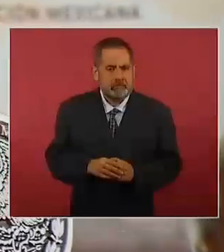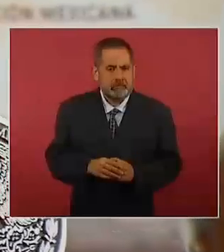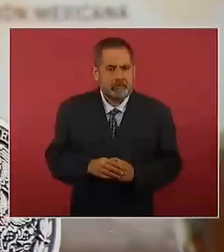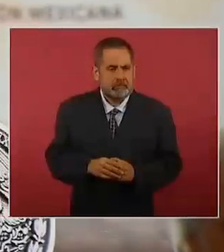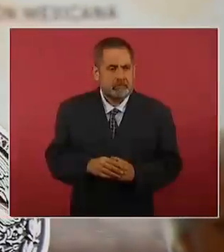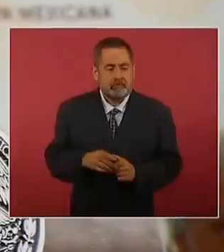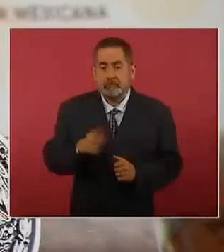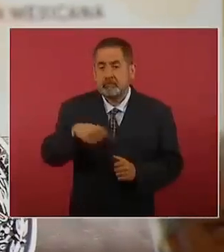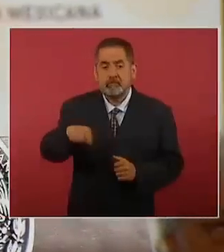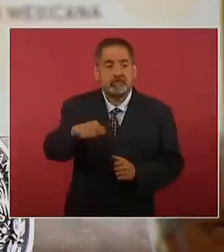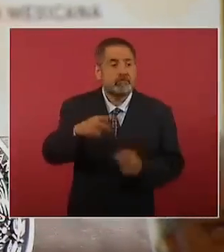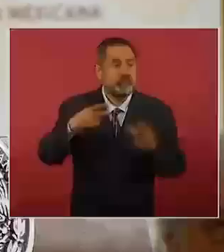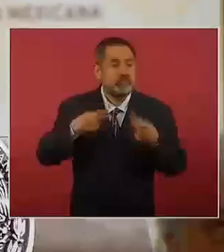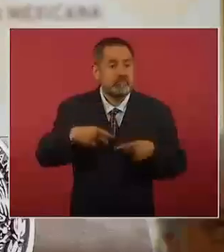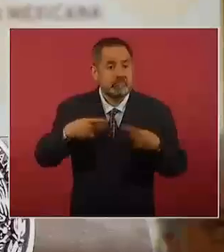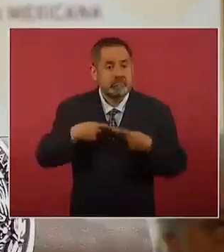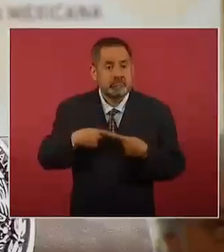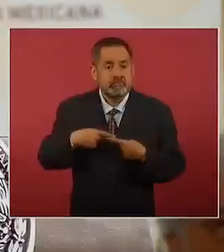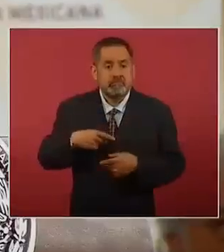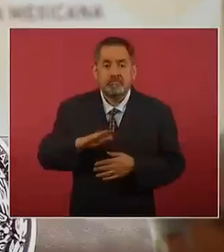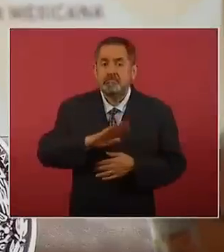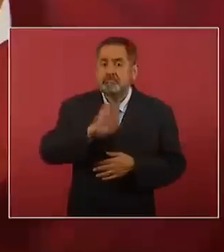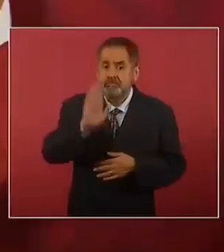pérdida de vidas humanas.